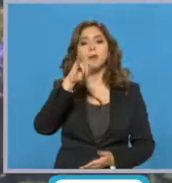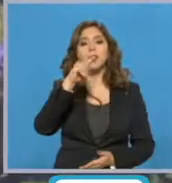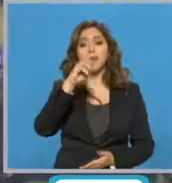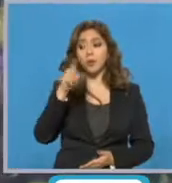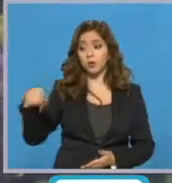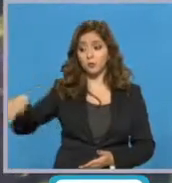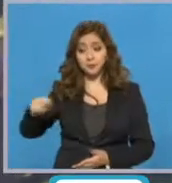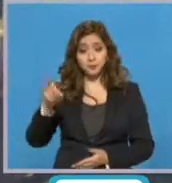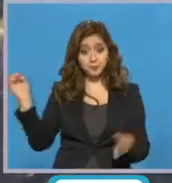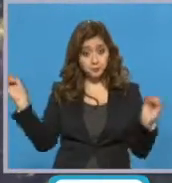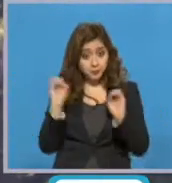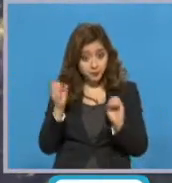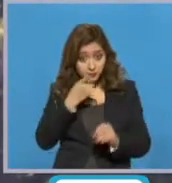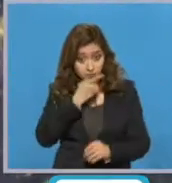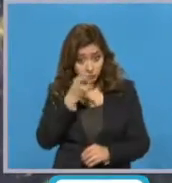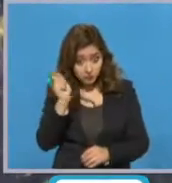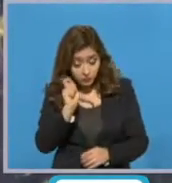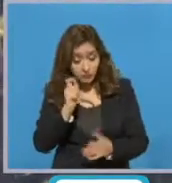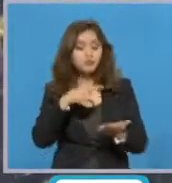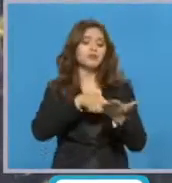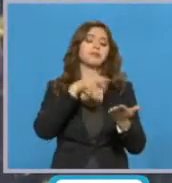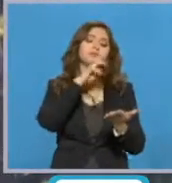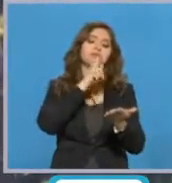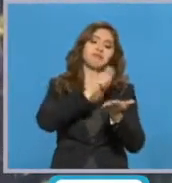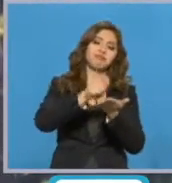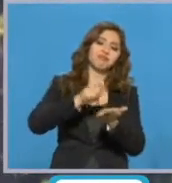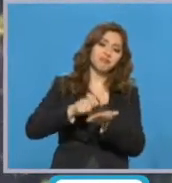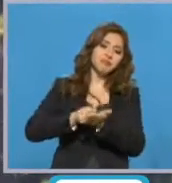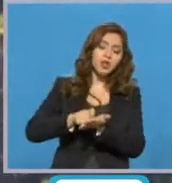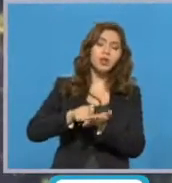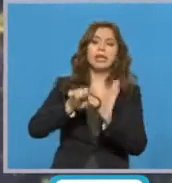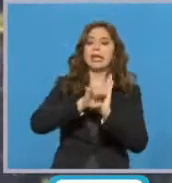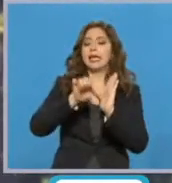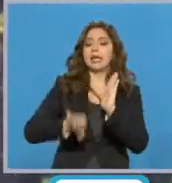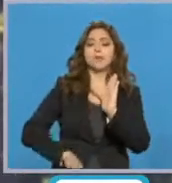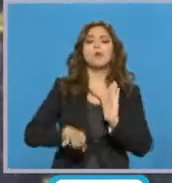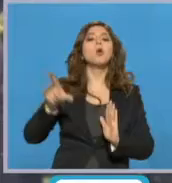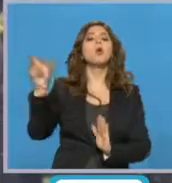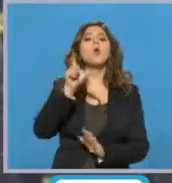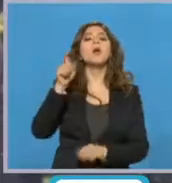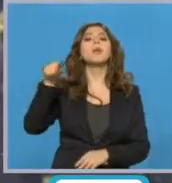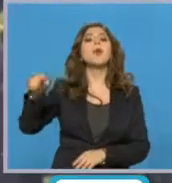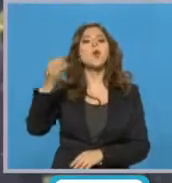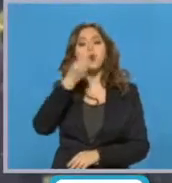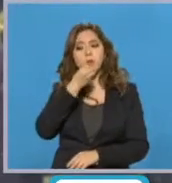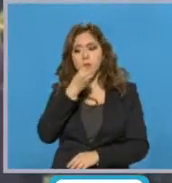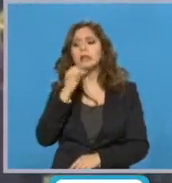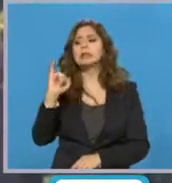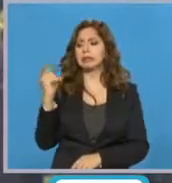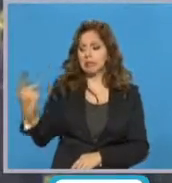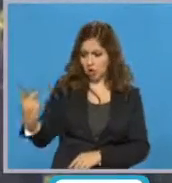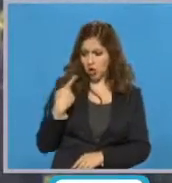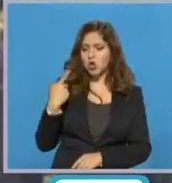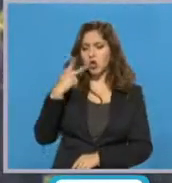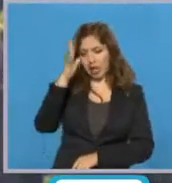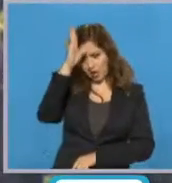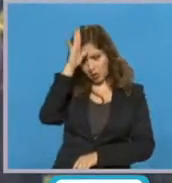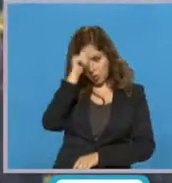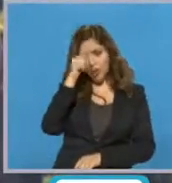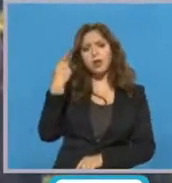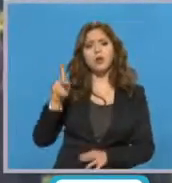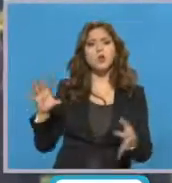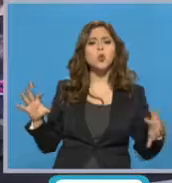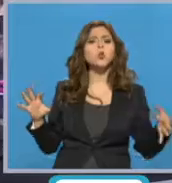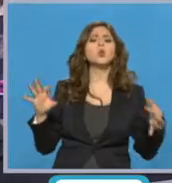va a estar a las reglas del concubinato. Un punto importante en esta cuestión de alimentos, ¿no? Nosotros tenemos esta relación, tenemos esta unión,